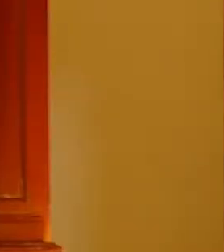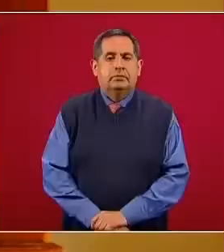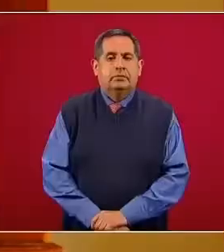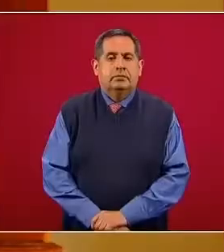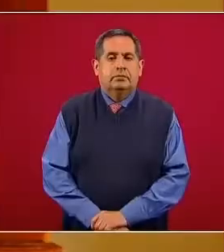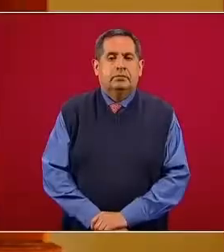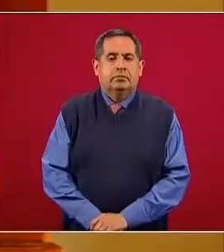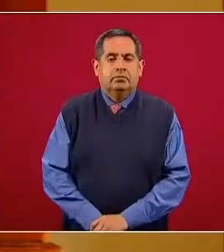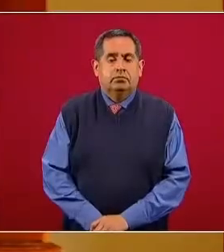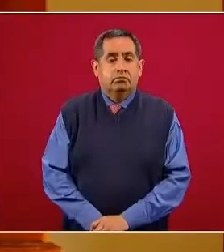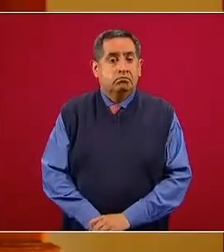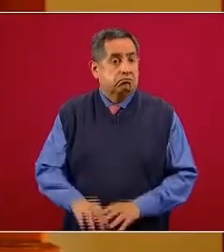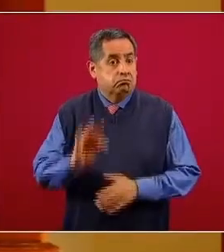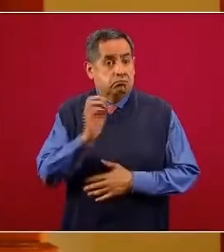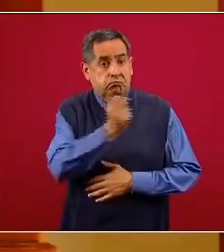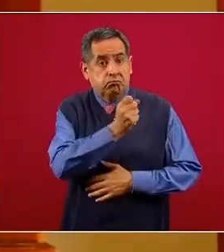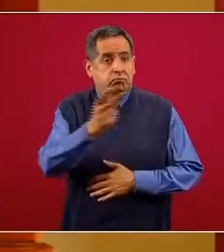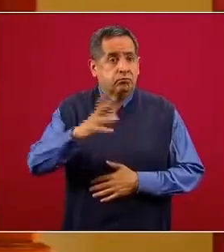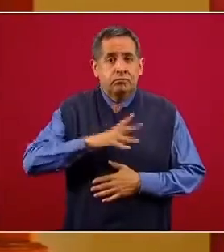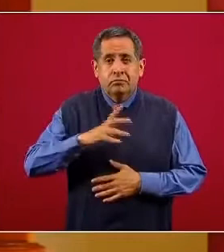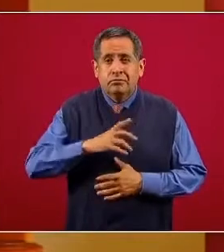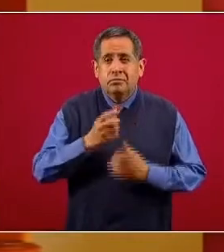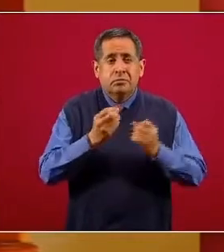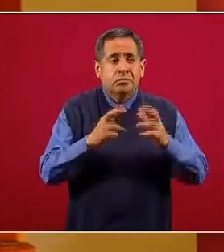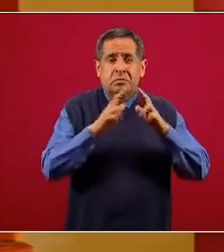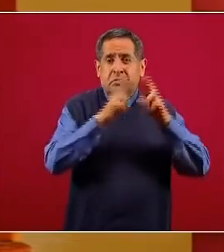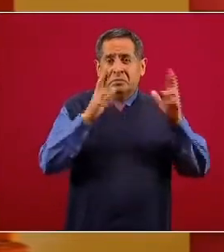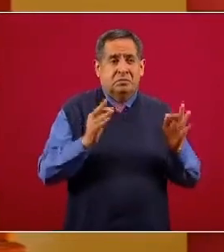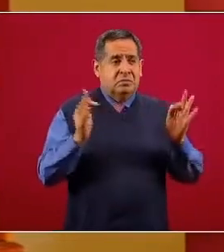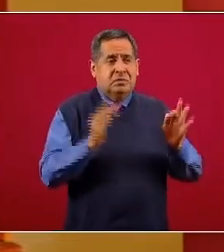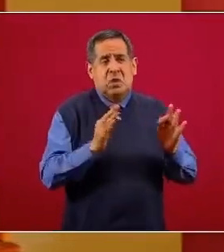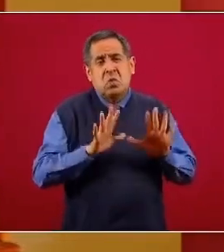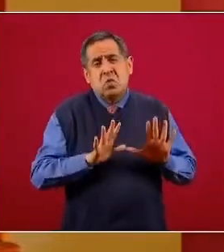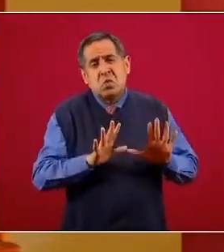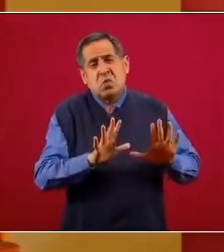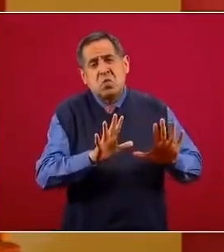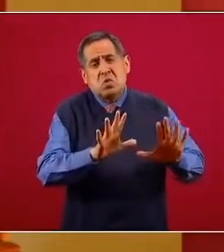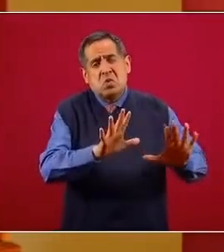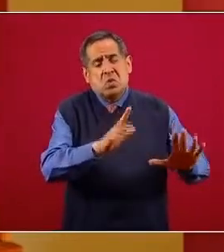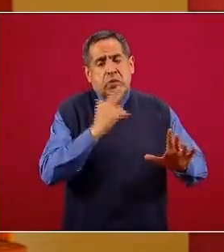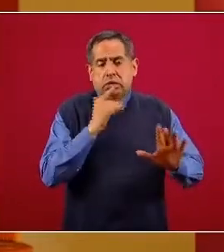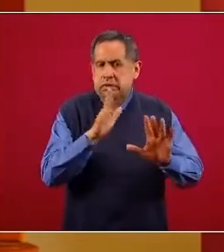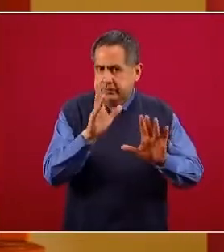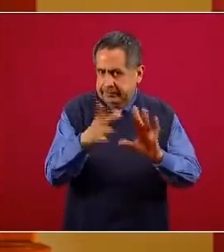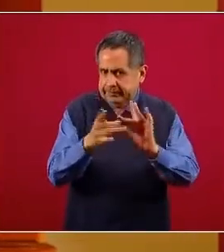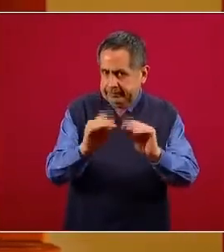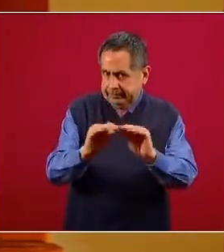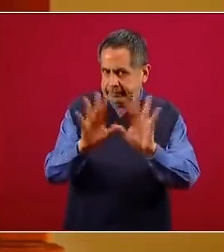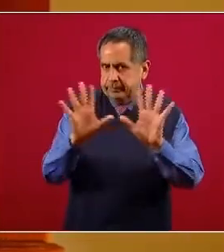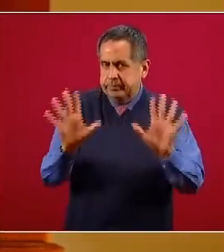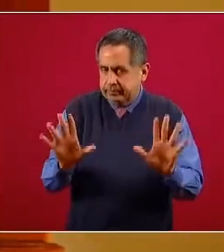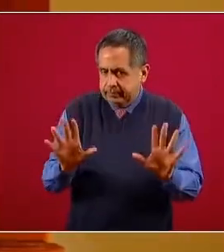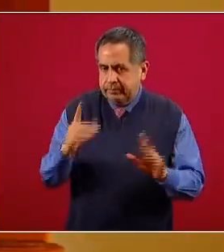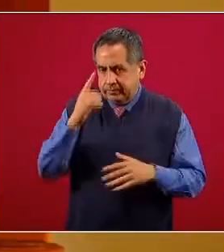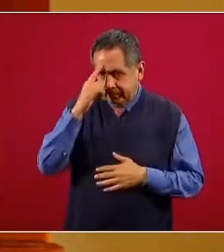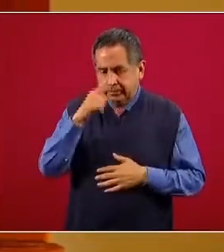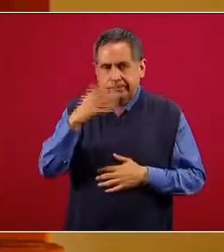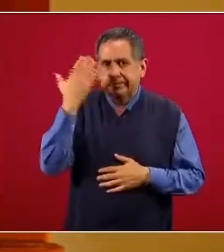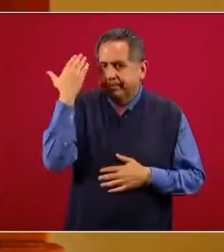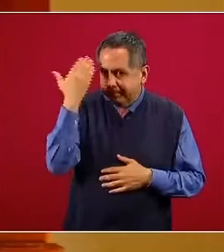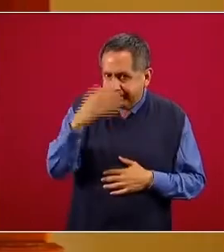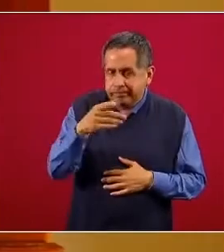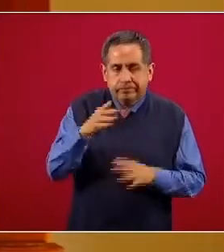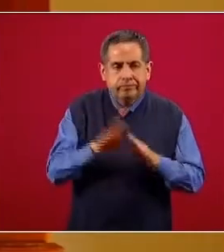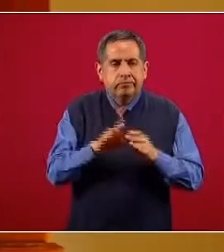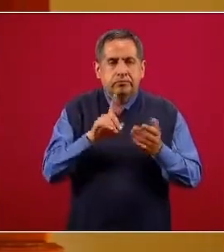refrigeradores obsoletos, en franco desuso desde hace muchos años. Y lo quiero dejar extraordinariamente claro para que sepan